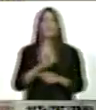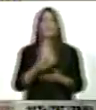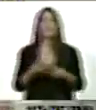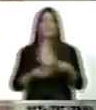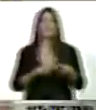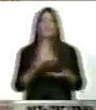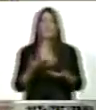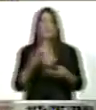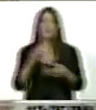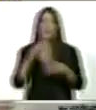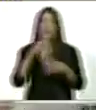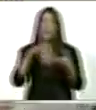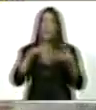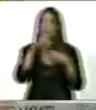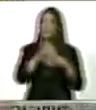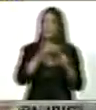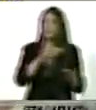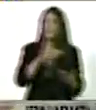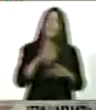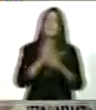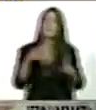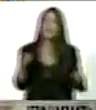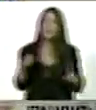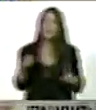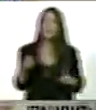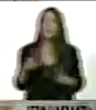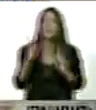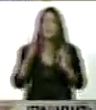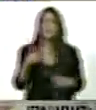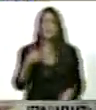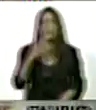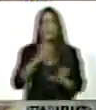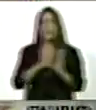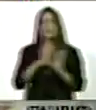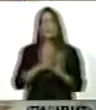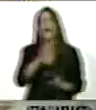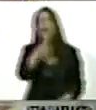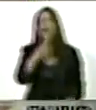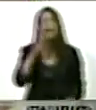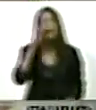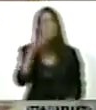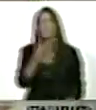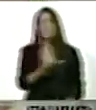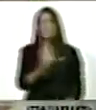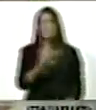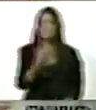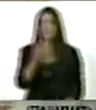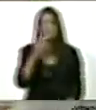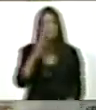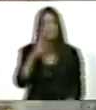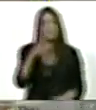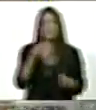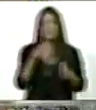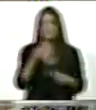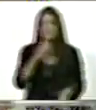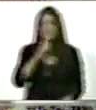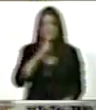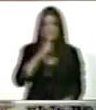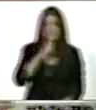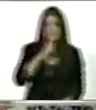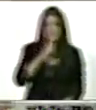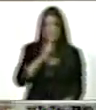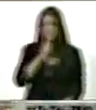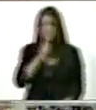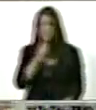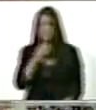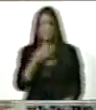es inmiscuirme en asuntos que no me competen, pero me permito decir como psiquiatra que el señor Capriles es una persona presa de profundos rencores.